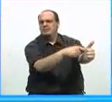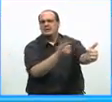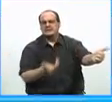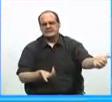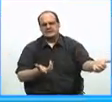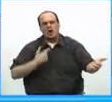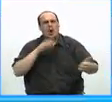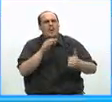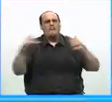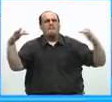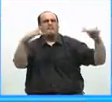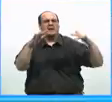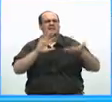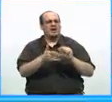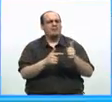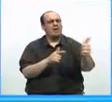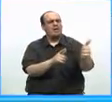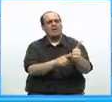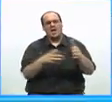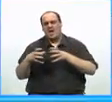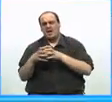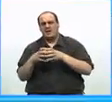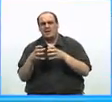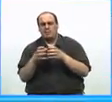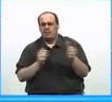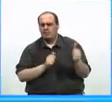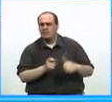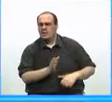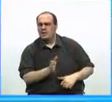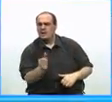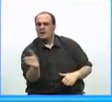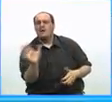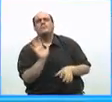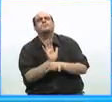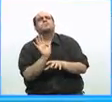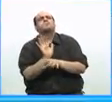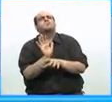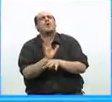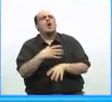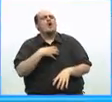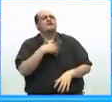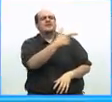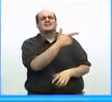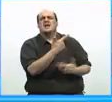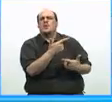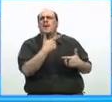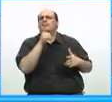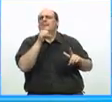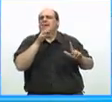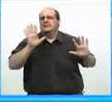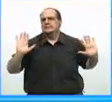partido no es que él no la busque sino que el equipo por momentos no no digo que no confíe pero no termina de darle ese protagonismo